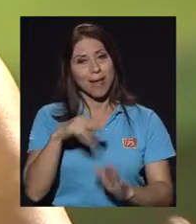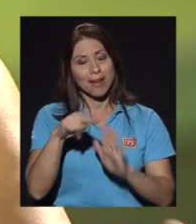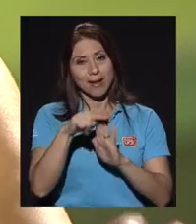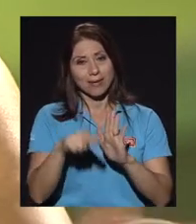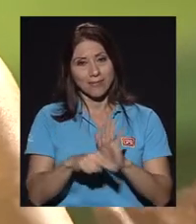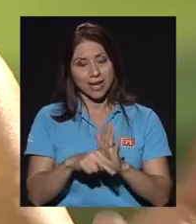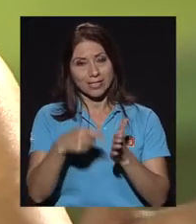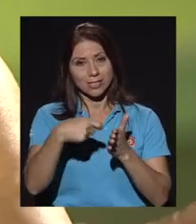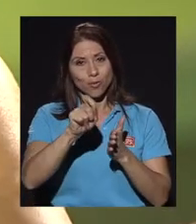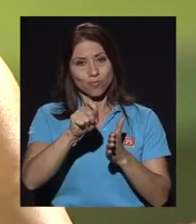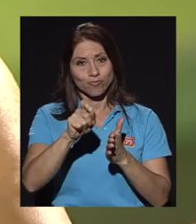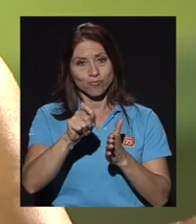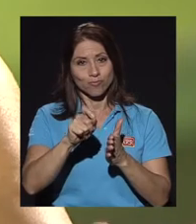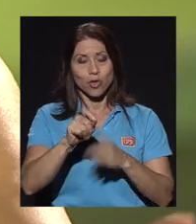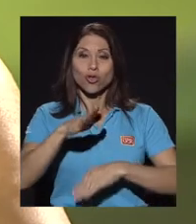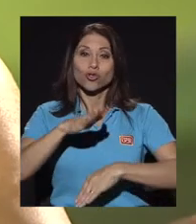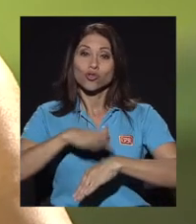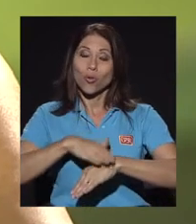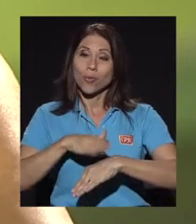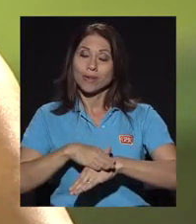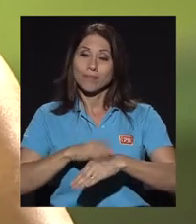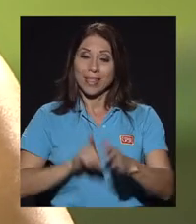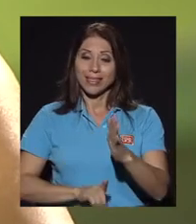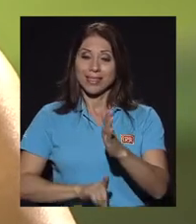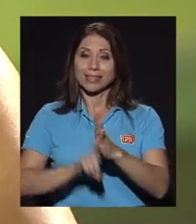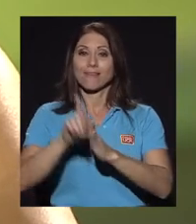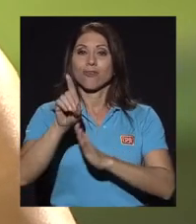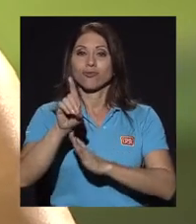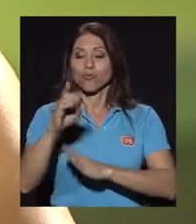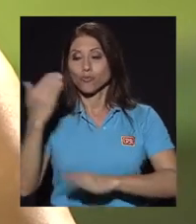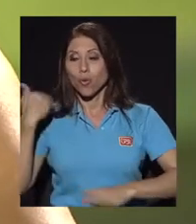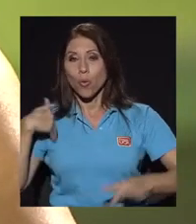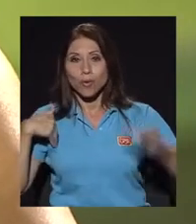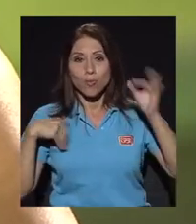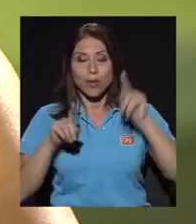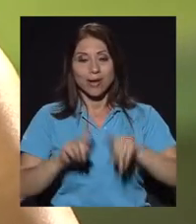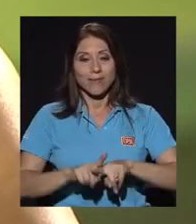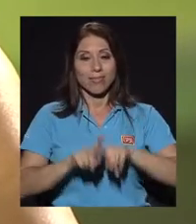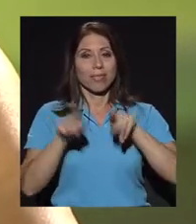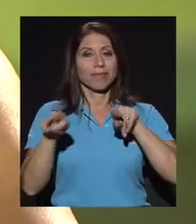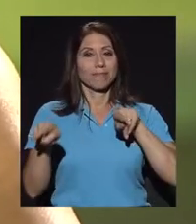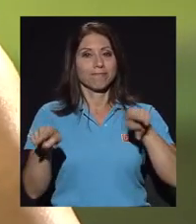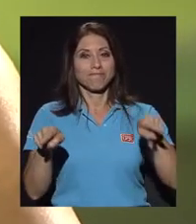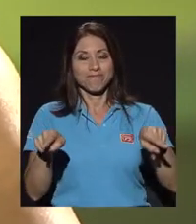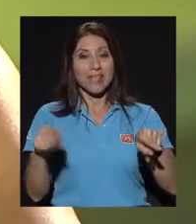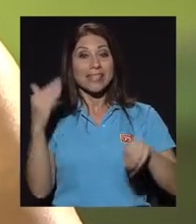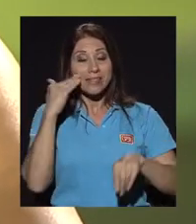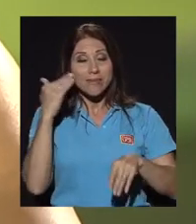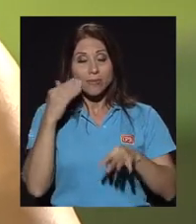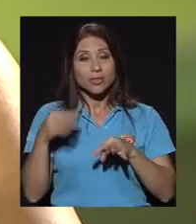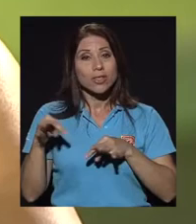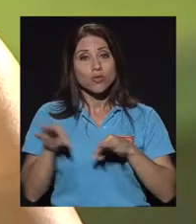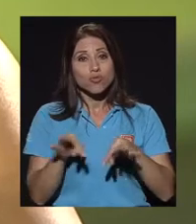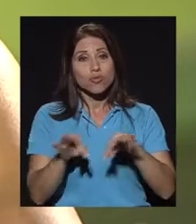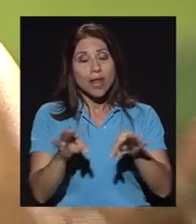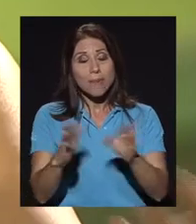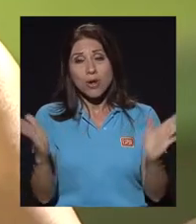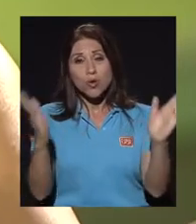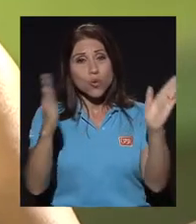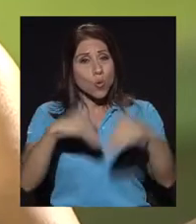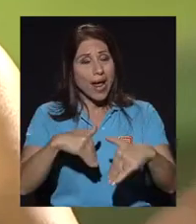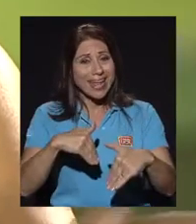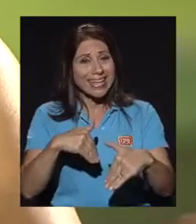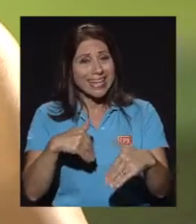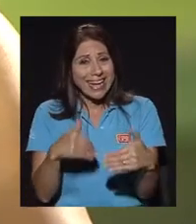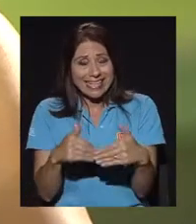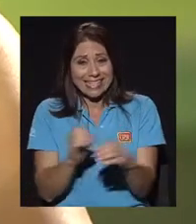cuanto al desarrollo en la diferencia entre hombre y mujer. Sabemos que en Turrialba no hay trabajo, no hay